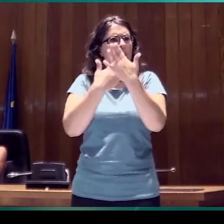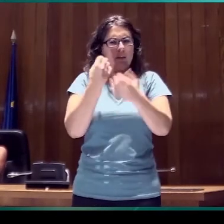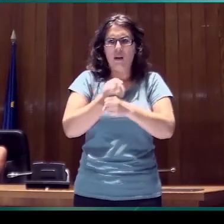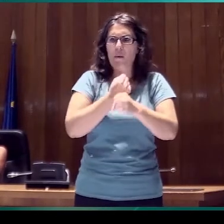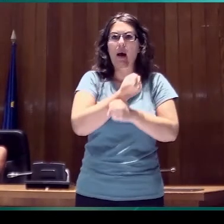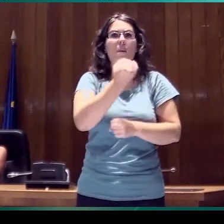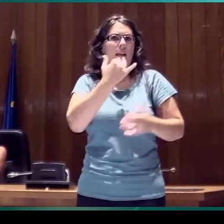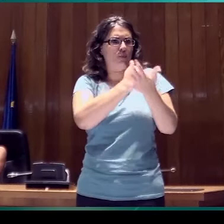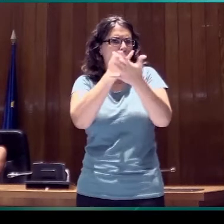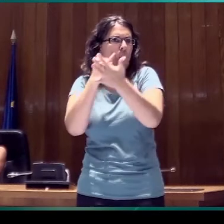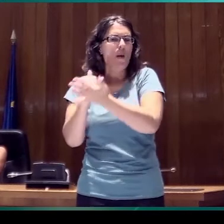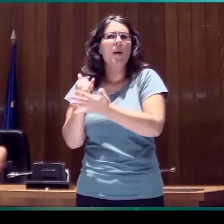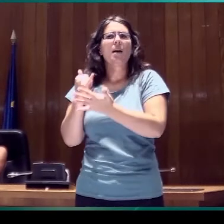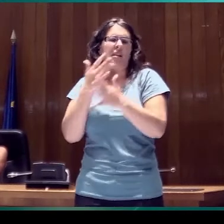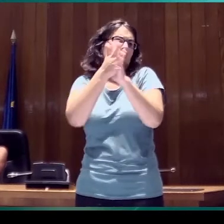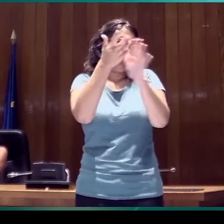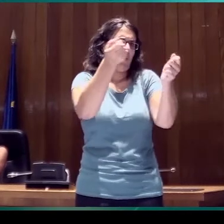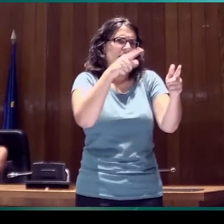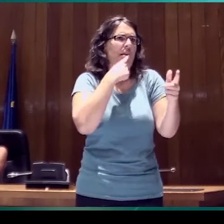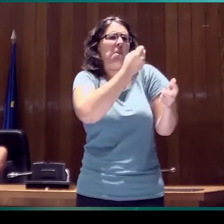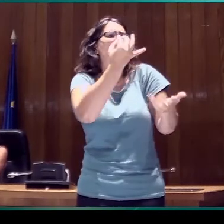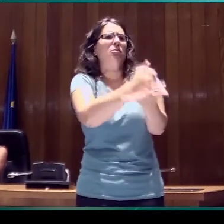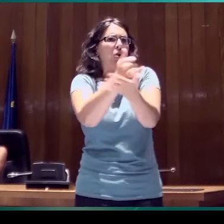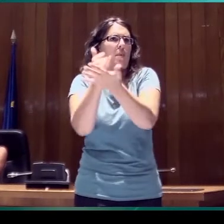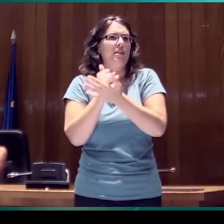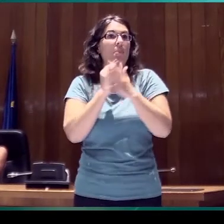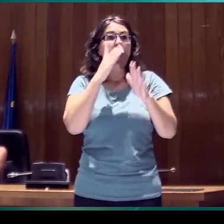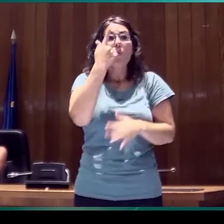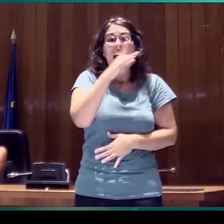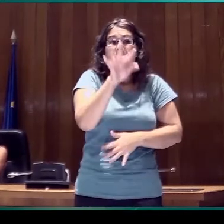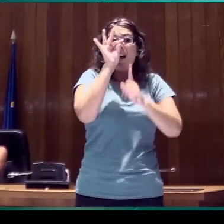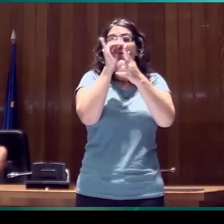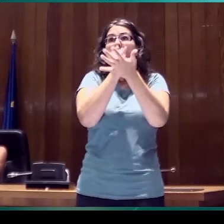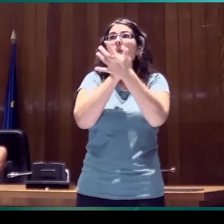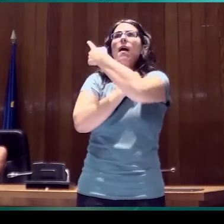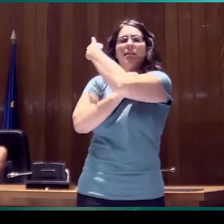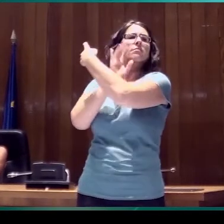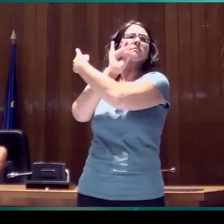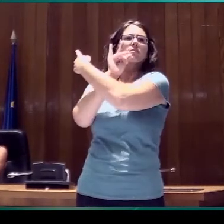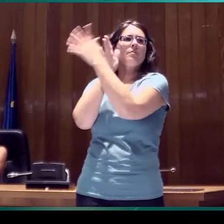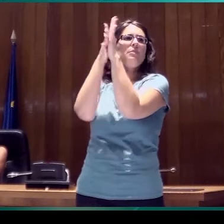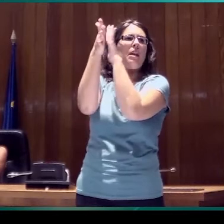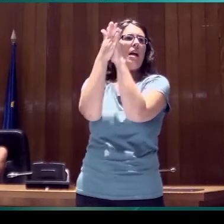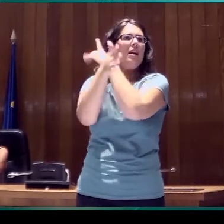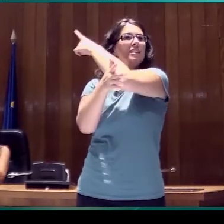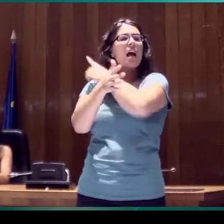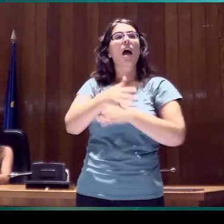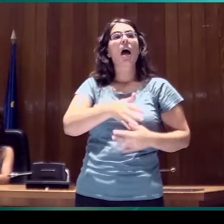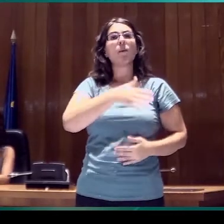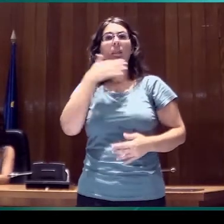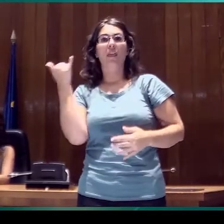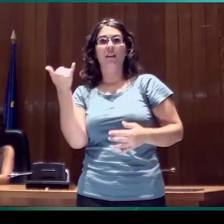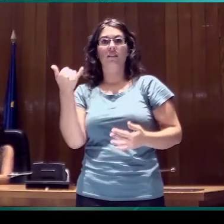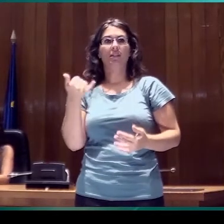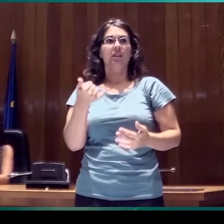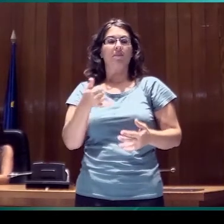de las cuales no vamos a hablar aquí, pero sí vamos a comentar esta en concreto, que es la prueba de habilidades receptivas, el